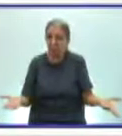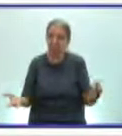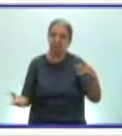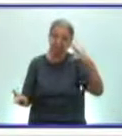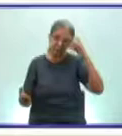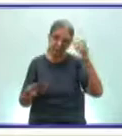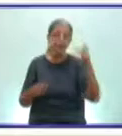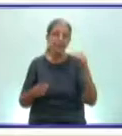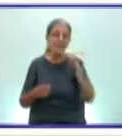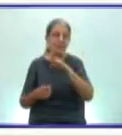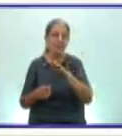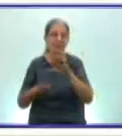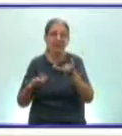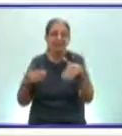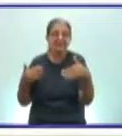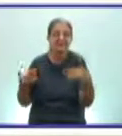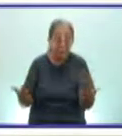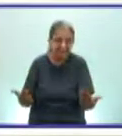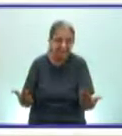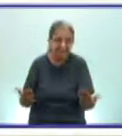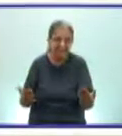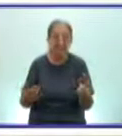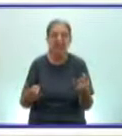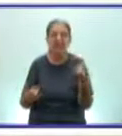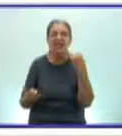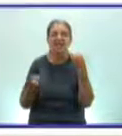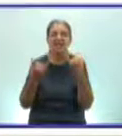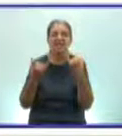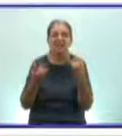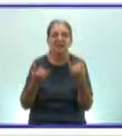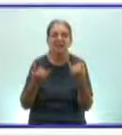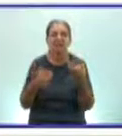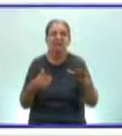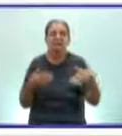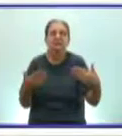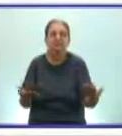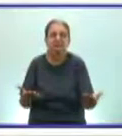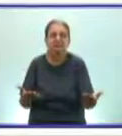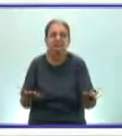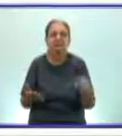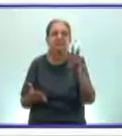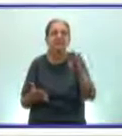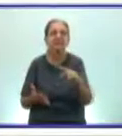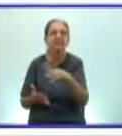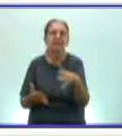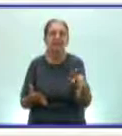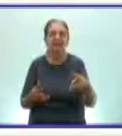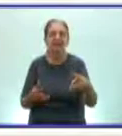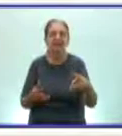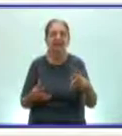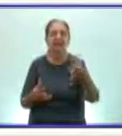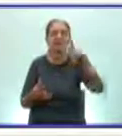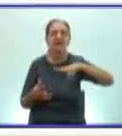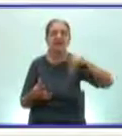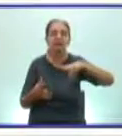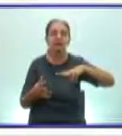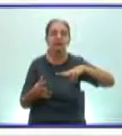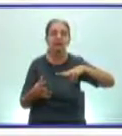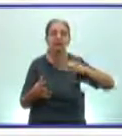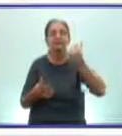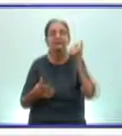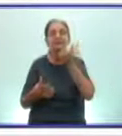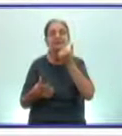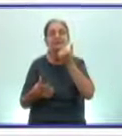moda. Entonces, ¿qué debes identificar en esta tabla? ¿Cuál es el valor que tiene